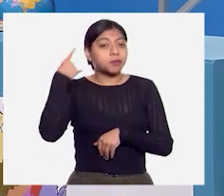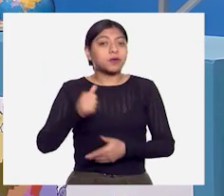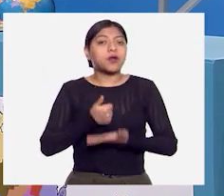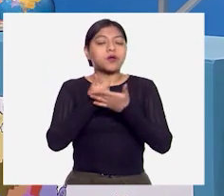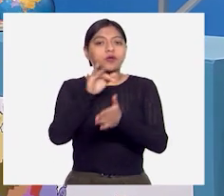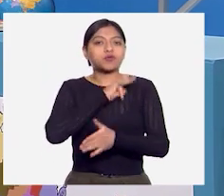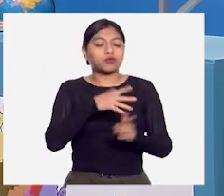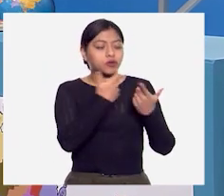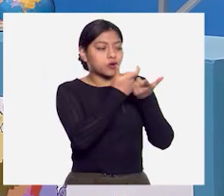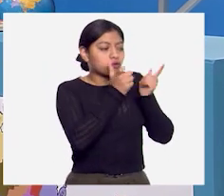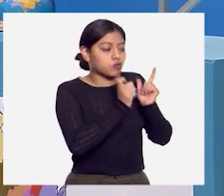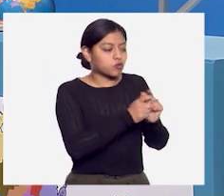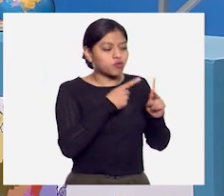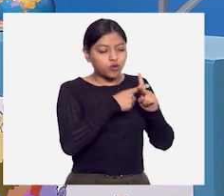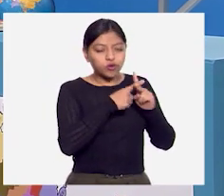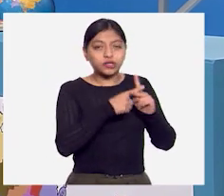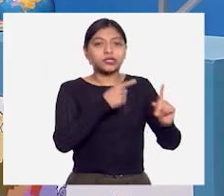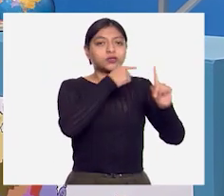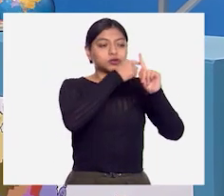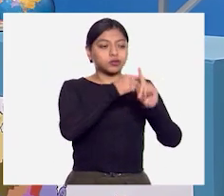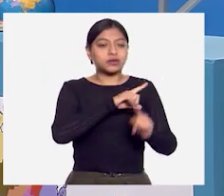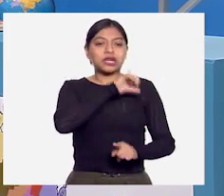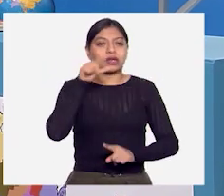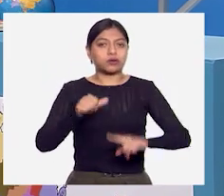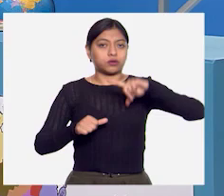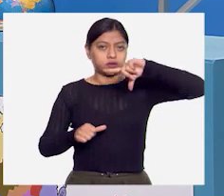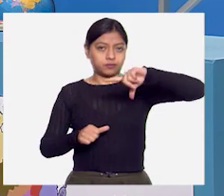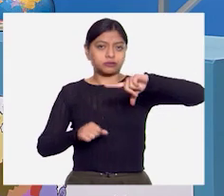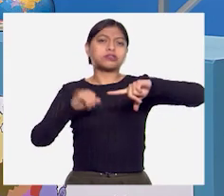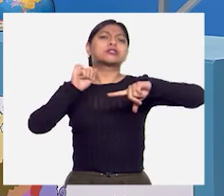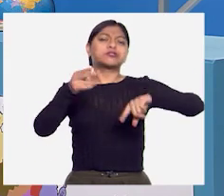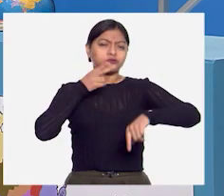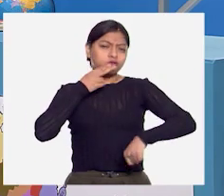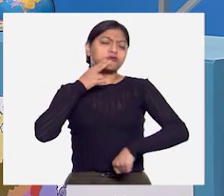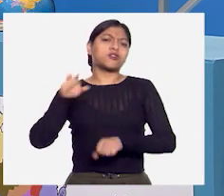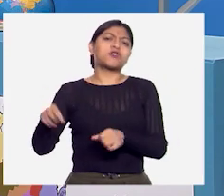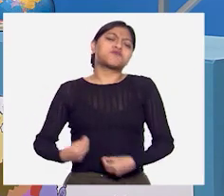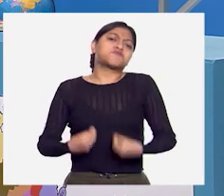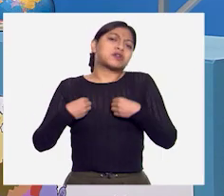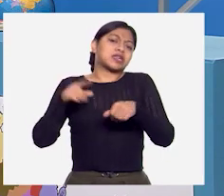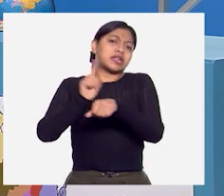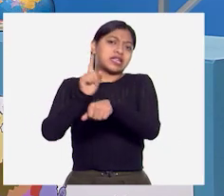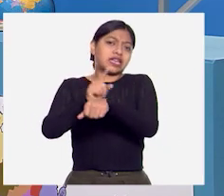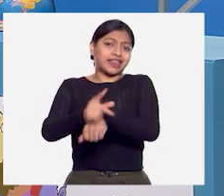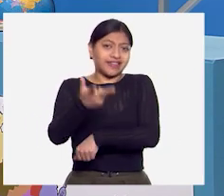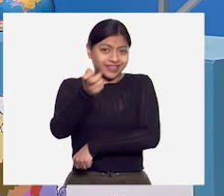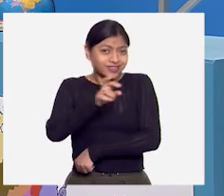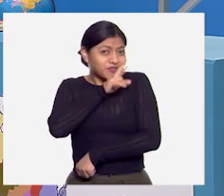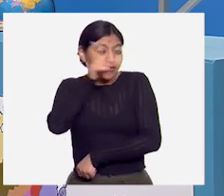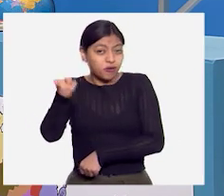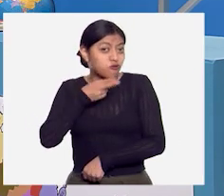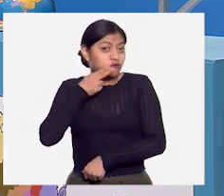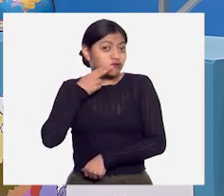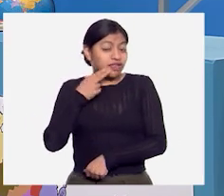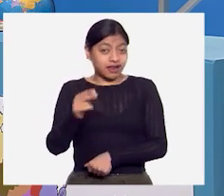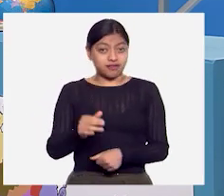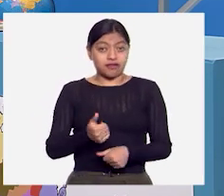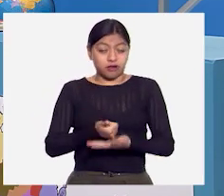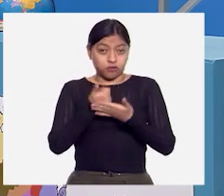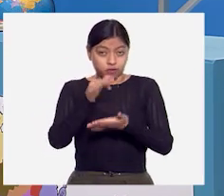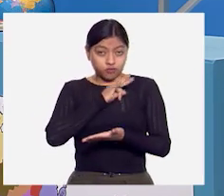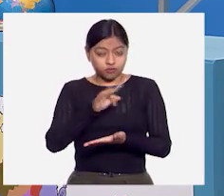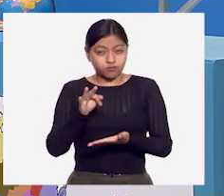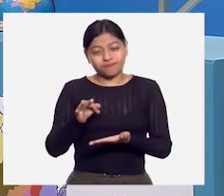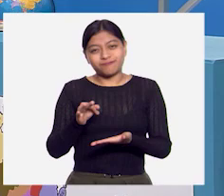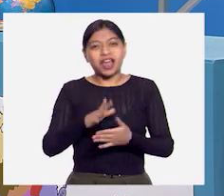un conjunto de datos, pues aunque es muy común su uso, no siempre es la mejor representante de los datos que